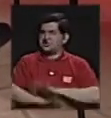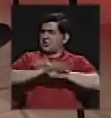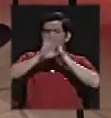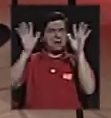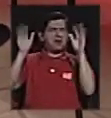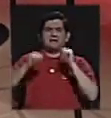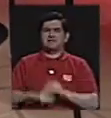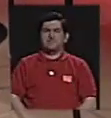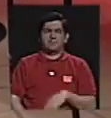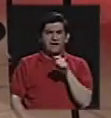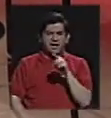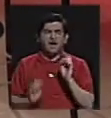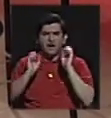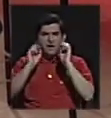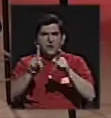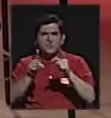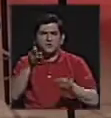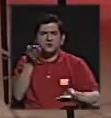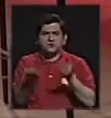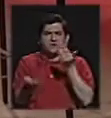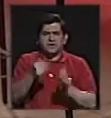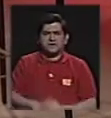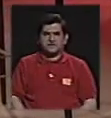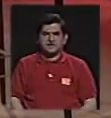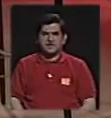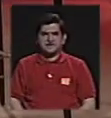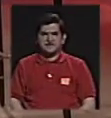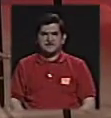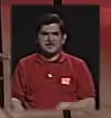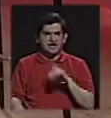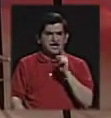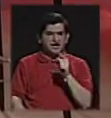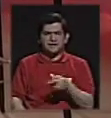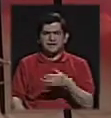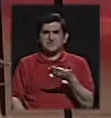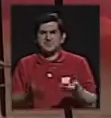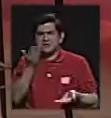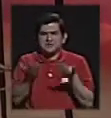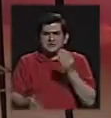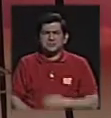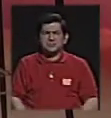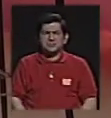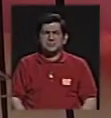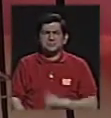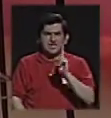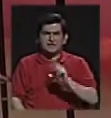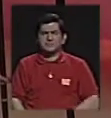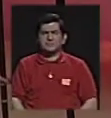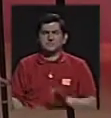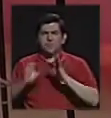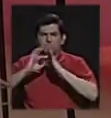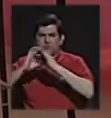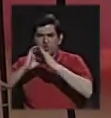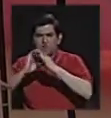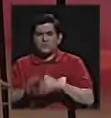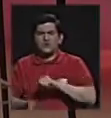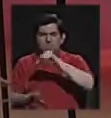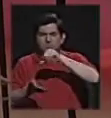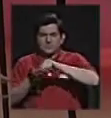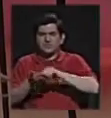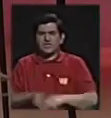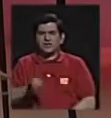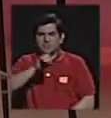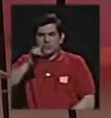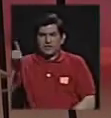abiertamente la posibilidad de que, o la viabilidad de que más bien sean o una coalición de centro-derecha y una coalición